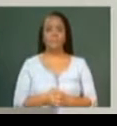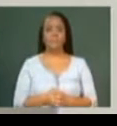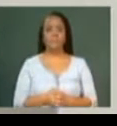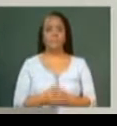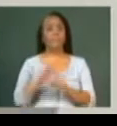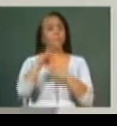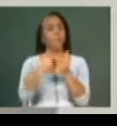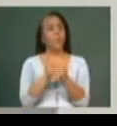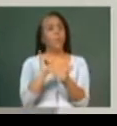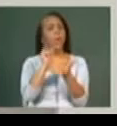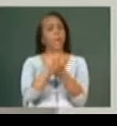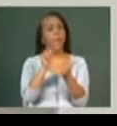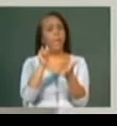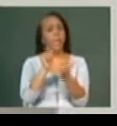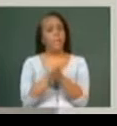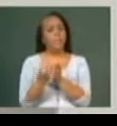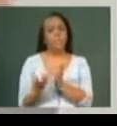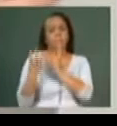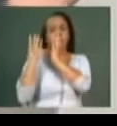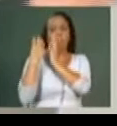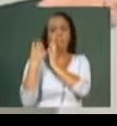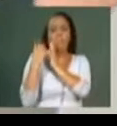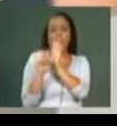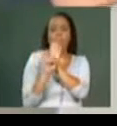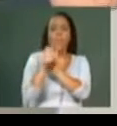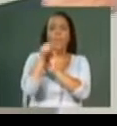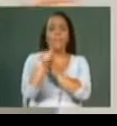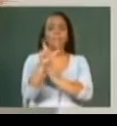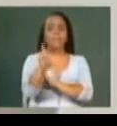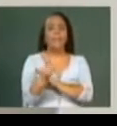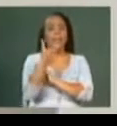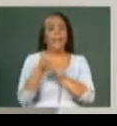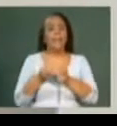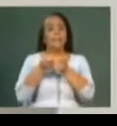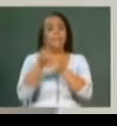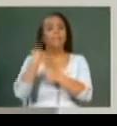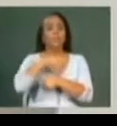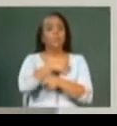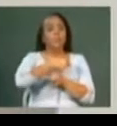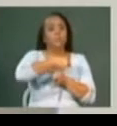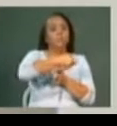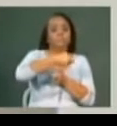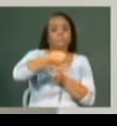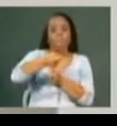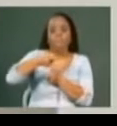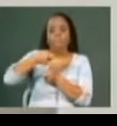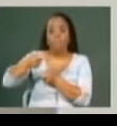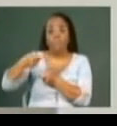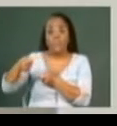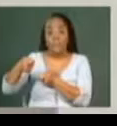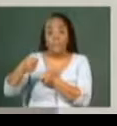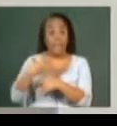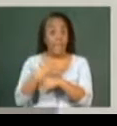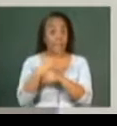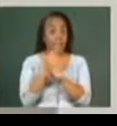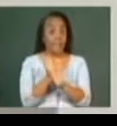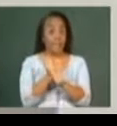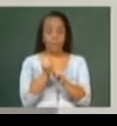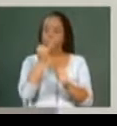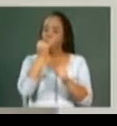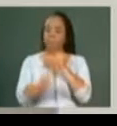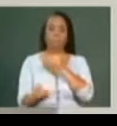Todo eso es lo que cargan simbólicamente estas credenciales que hoy les entregamos. Al hacerlo, acaban